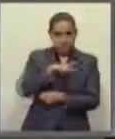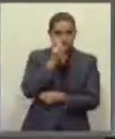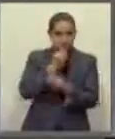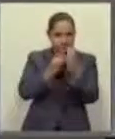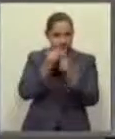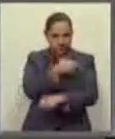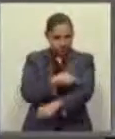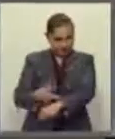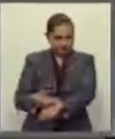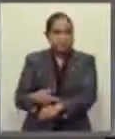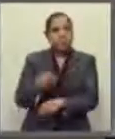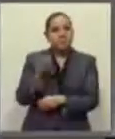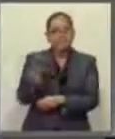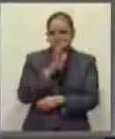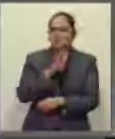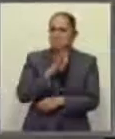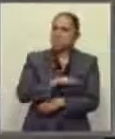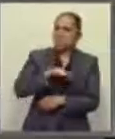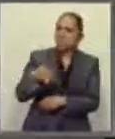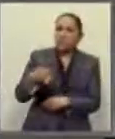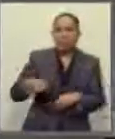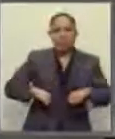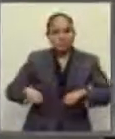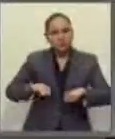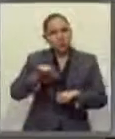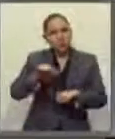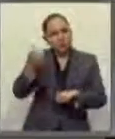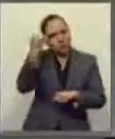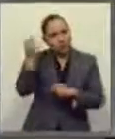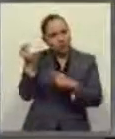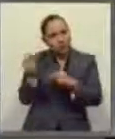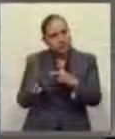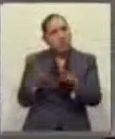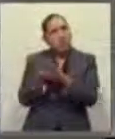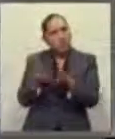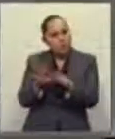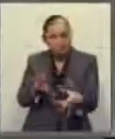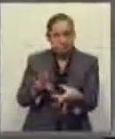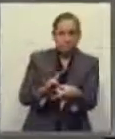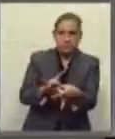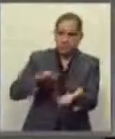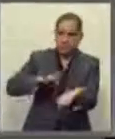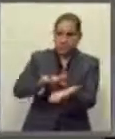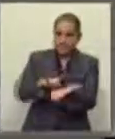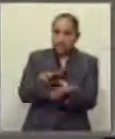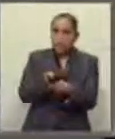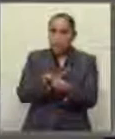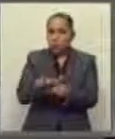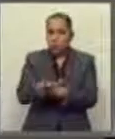adicionales que permitan sistematizar su conocimiento, atiendan sus necesidades